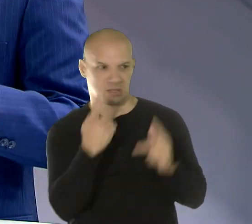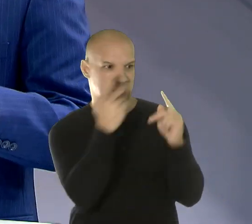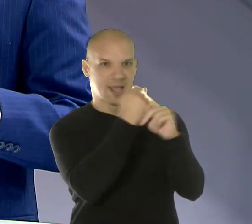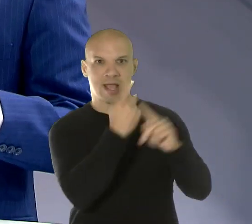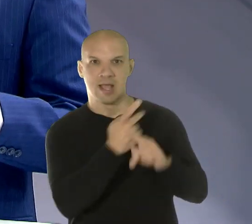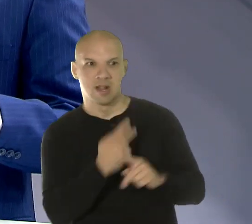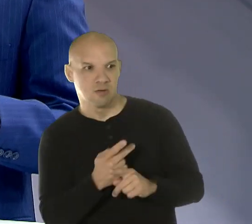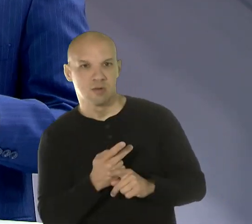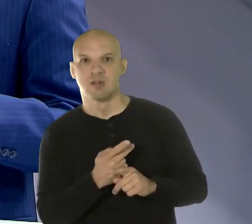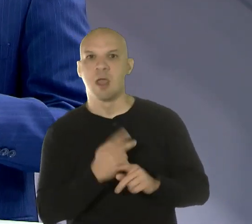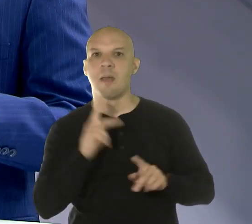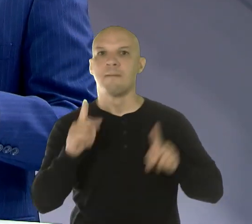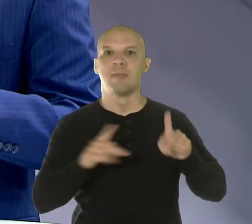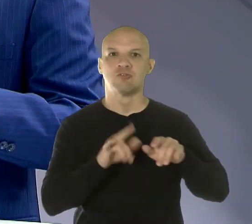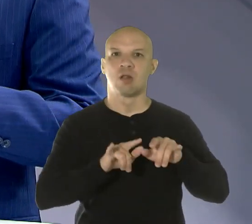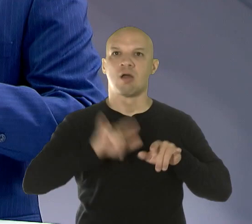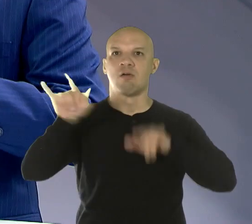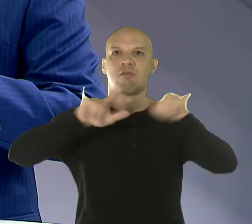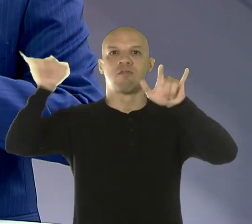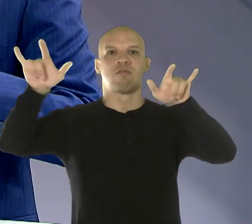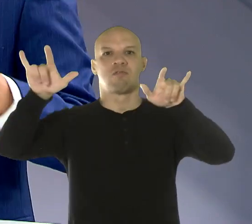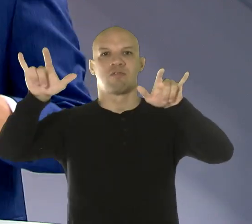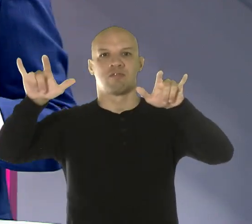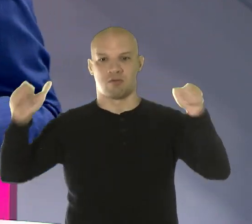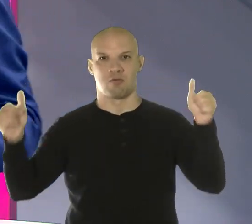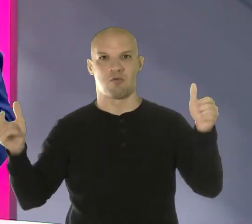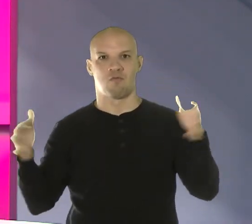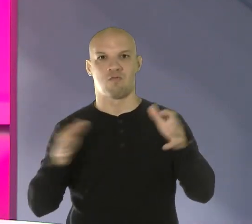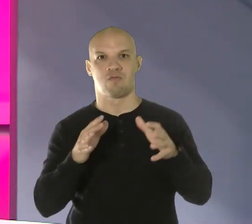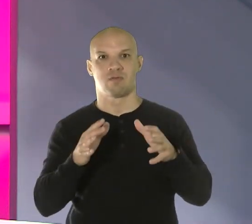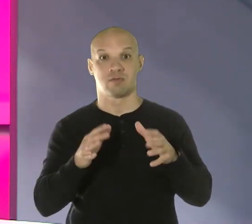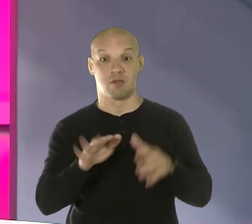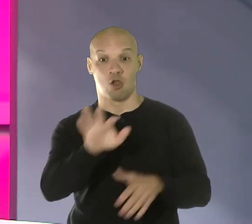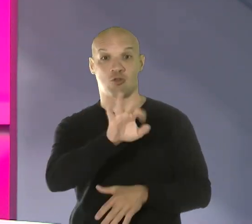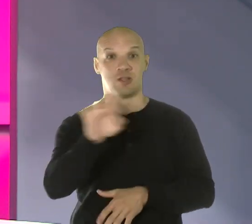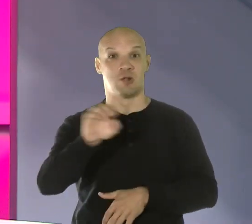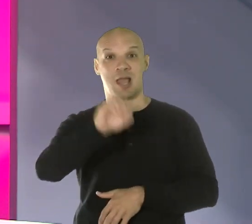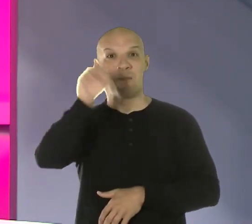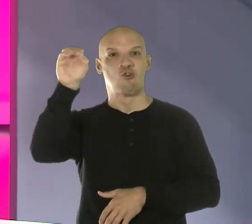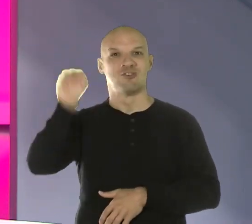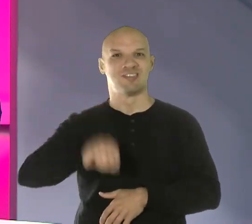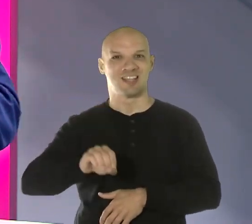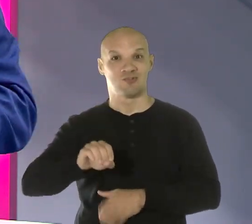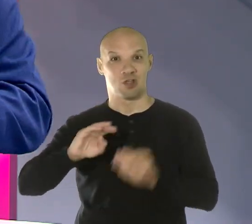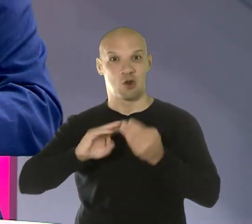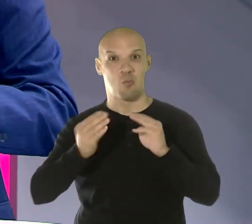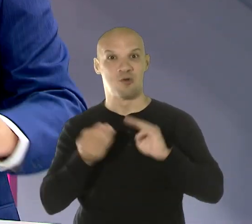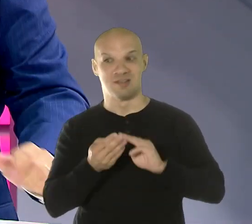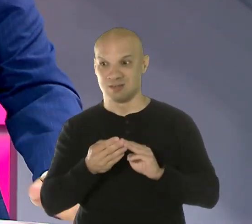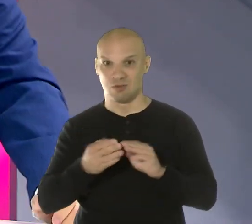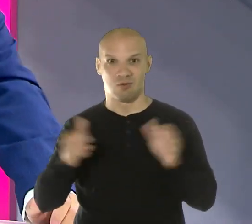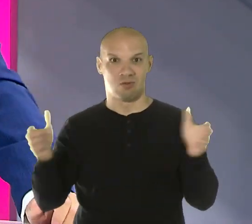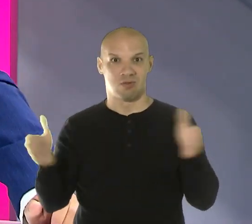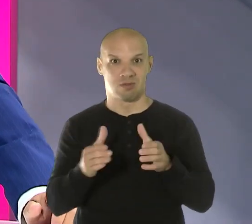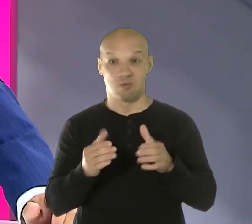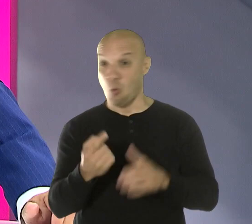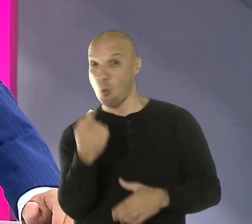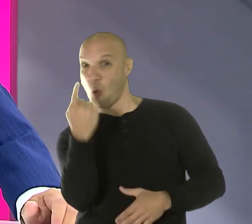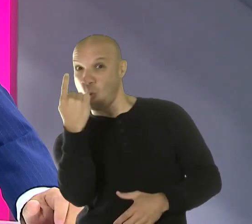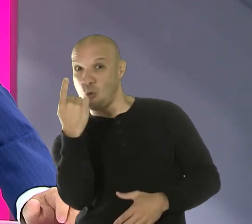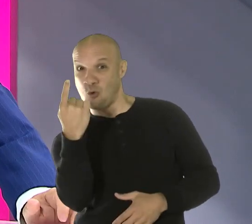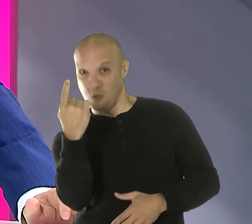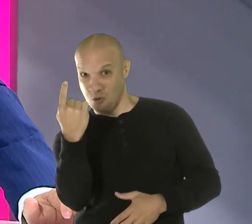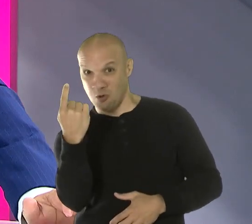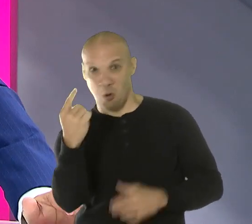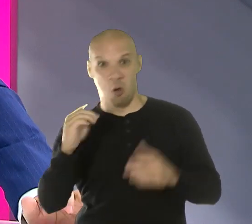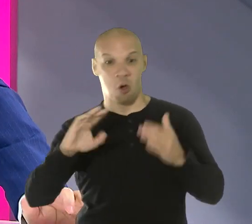en población que hay en un 99% de los municipios, solo uno se mantiene con una población estable.